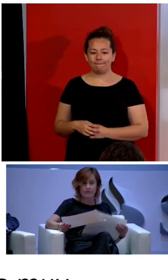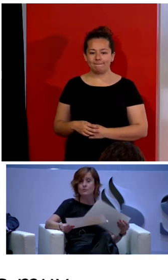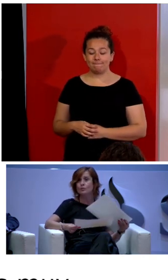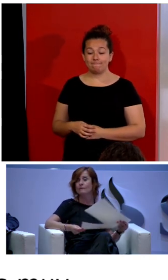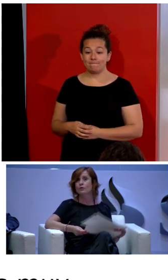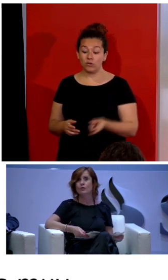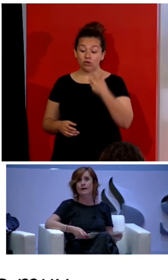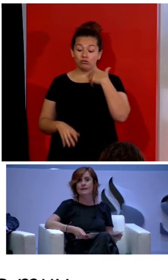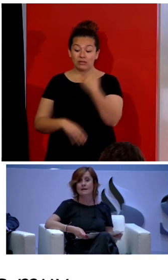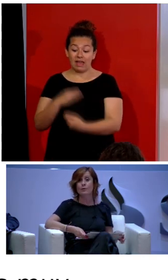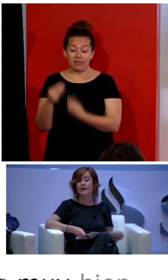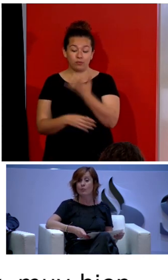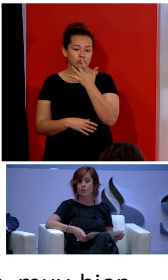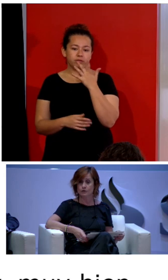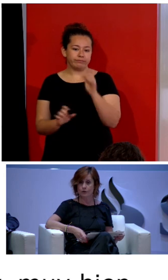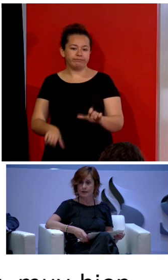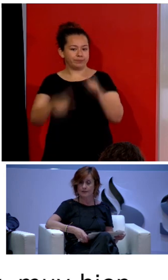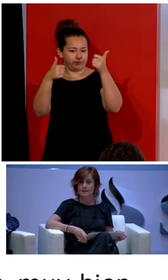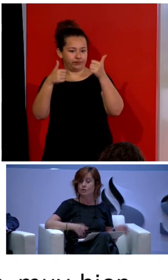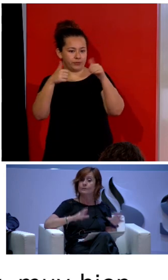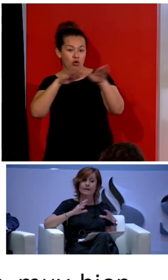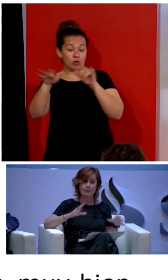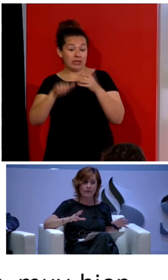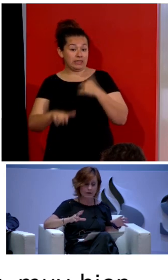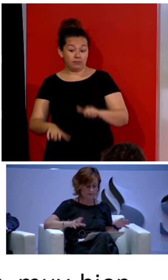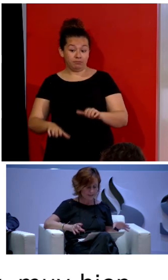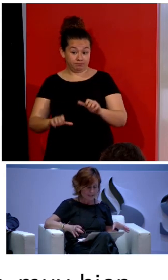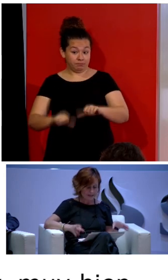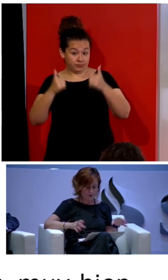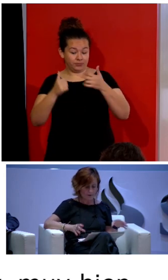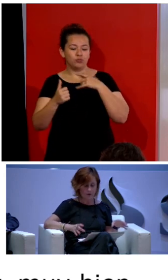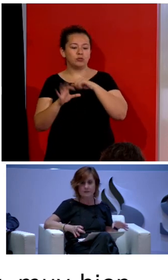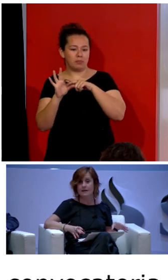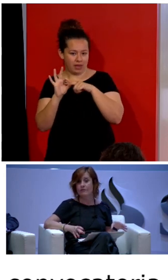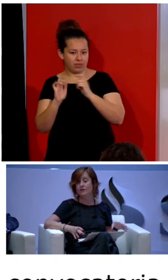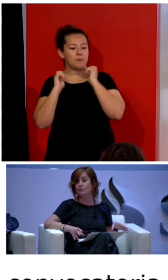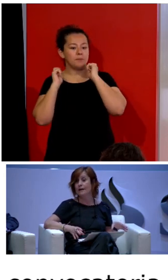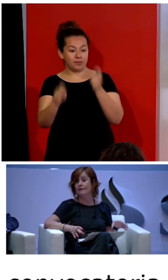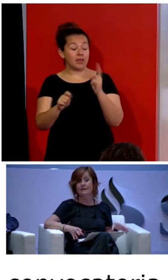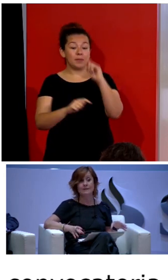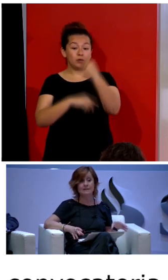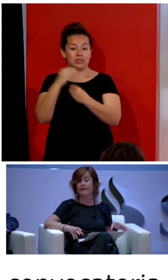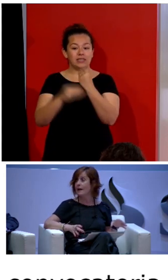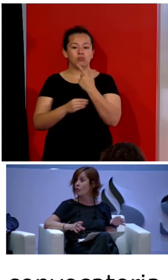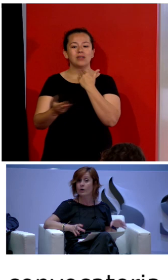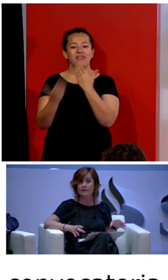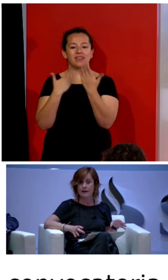¿Qué hacemos cuando se aprueba la convocatoria? Se obtiene plaza y lo primero que se hace es una entrevista de acogida que la